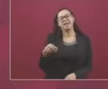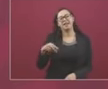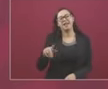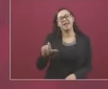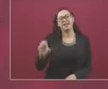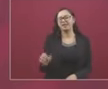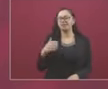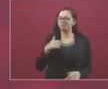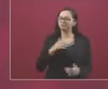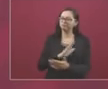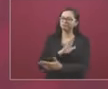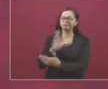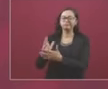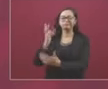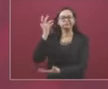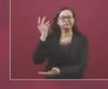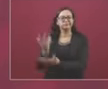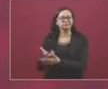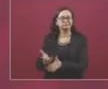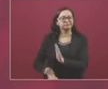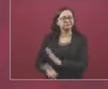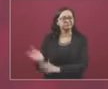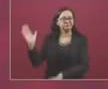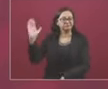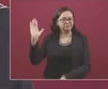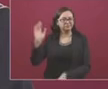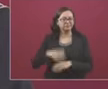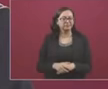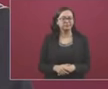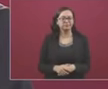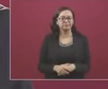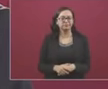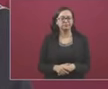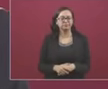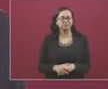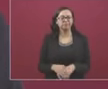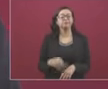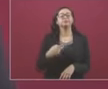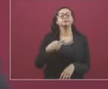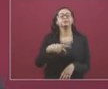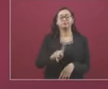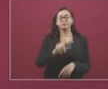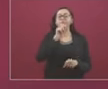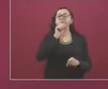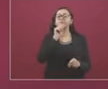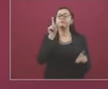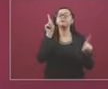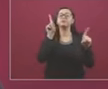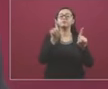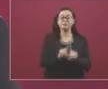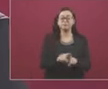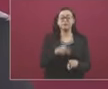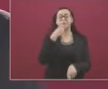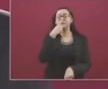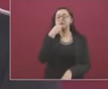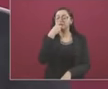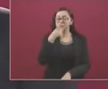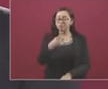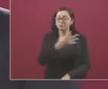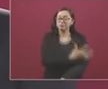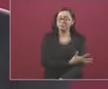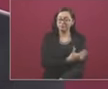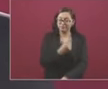pero también les digo con sinceridad y en buena lid